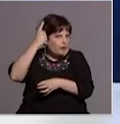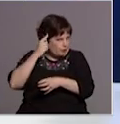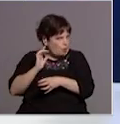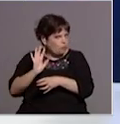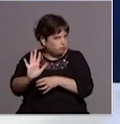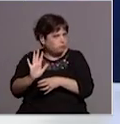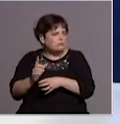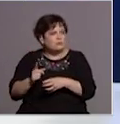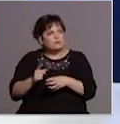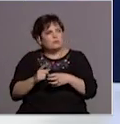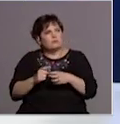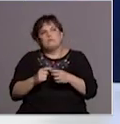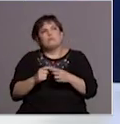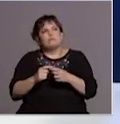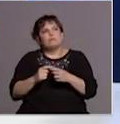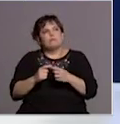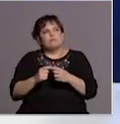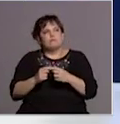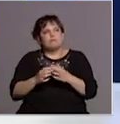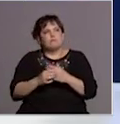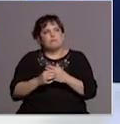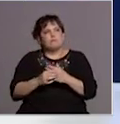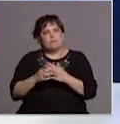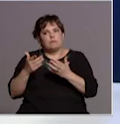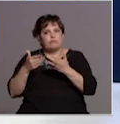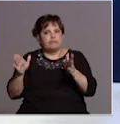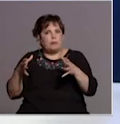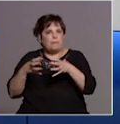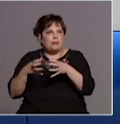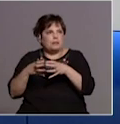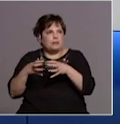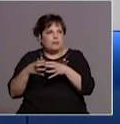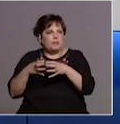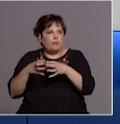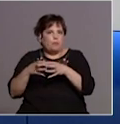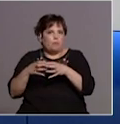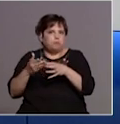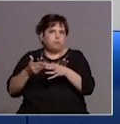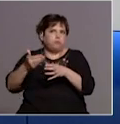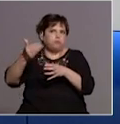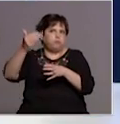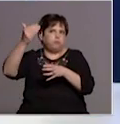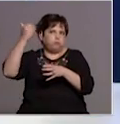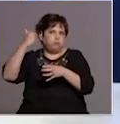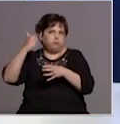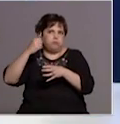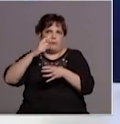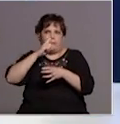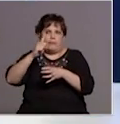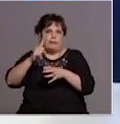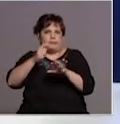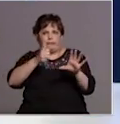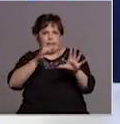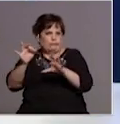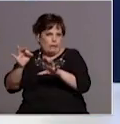que digamos fecha de inicio de nacimiento se remonta al siglo 17